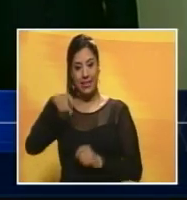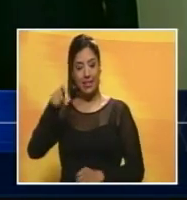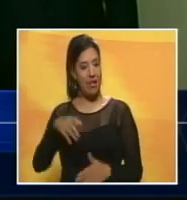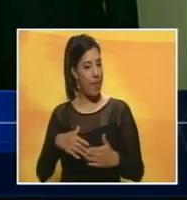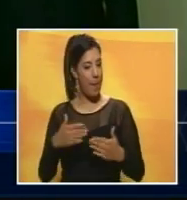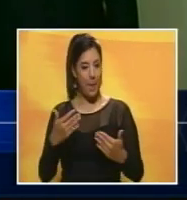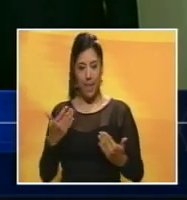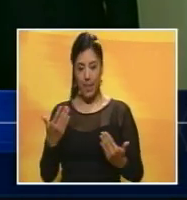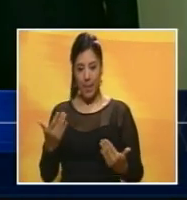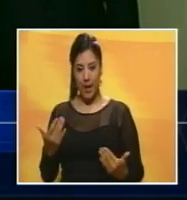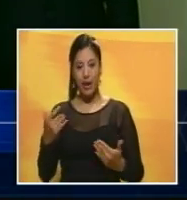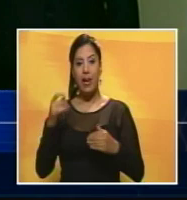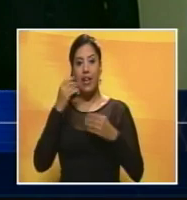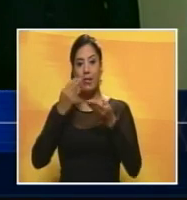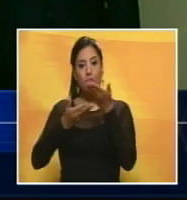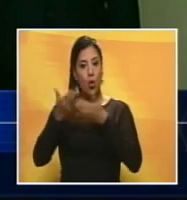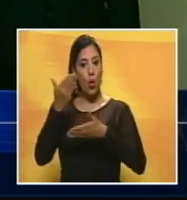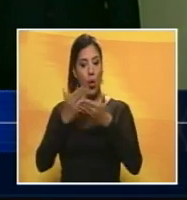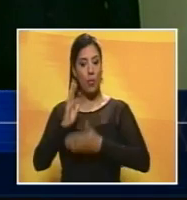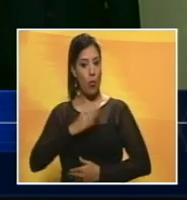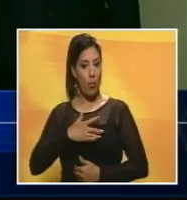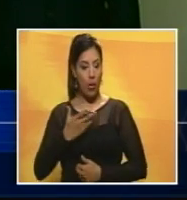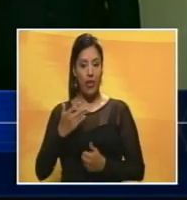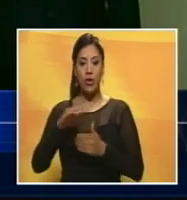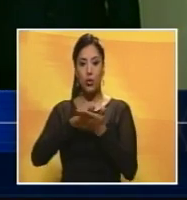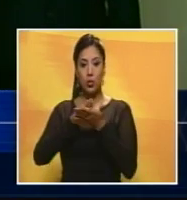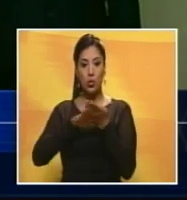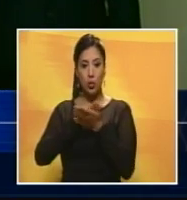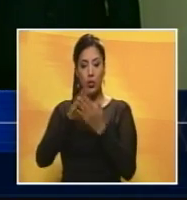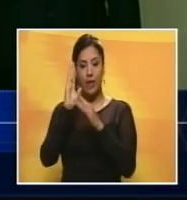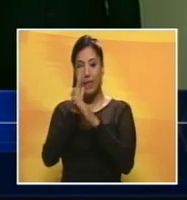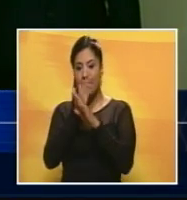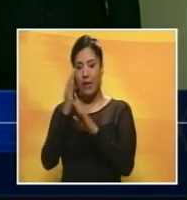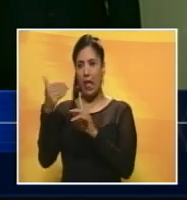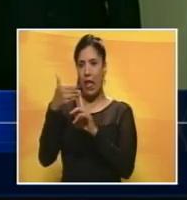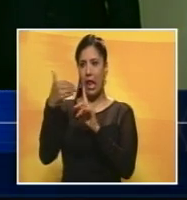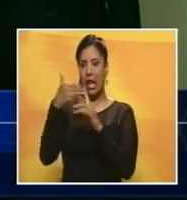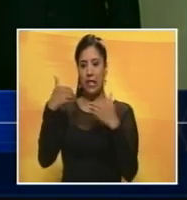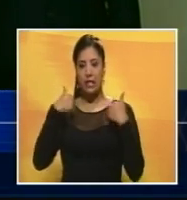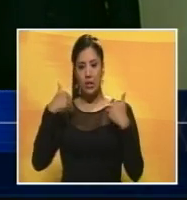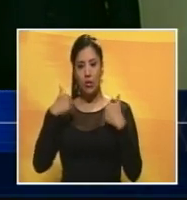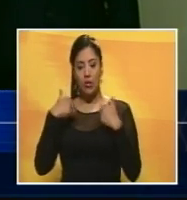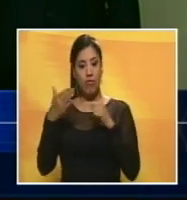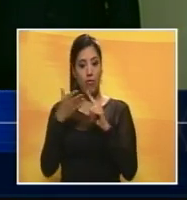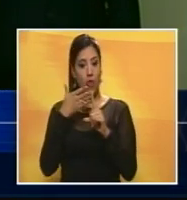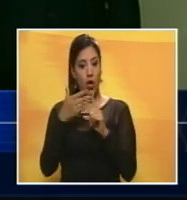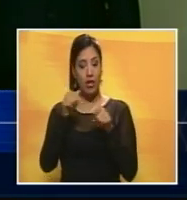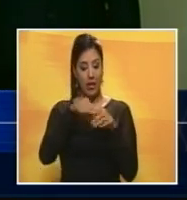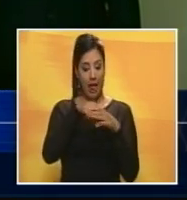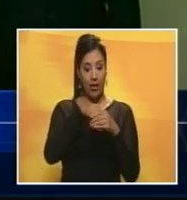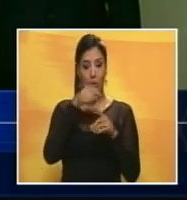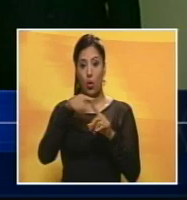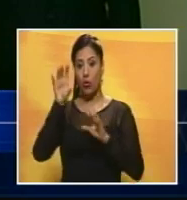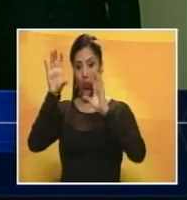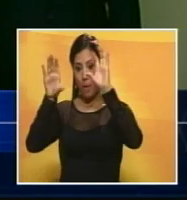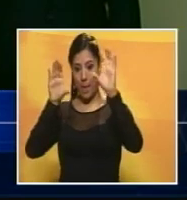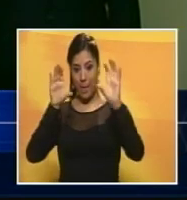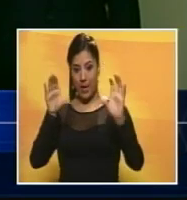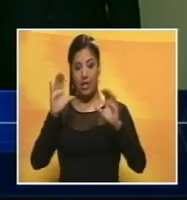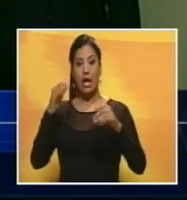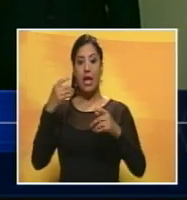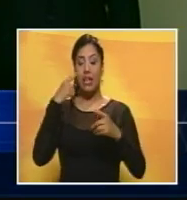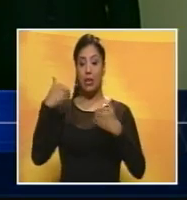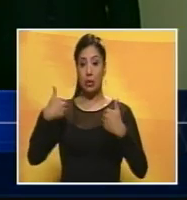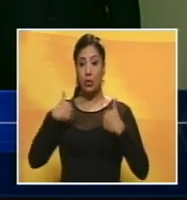requieren para una economía que pueda afrontar las distintas amenazas y agresiones tanto internas como externas que